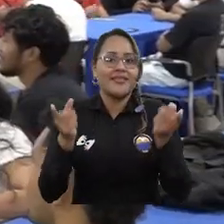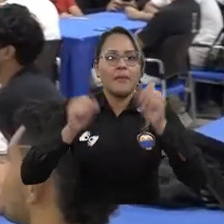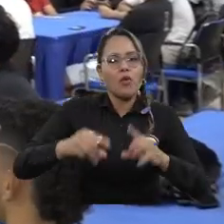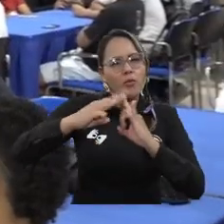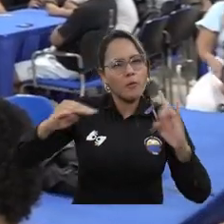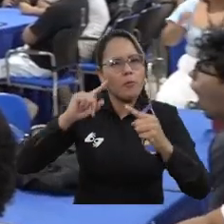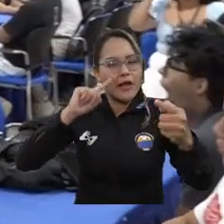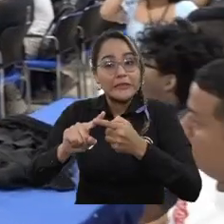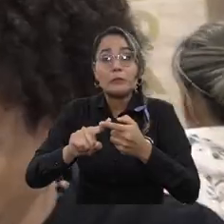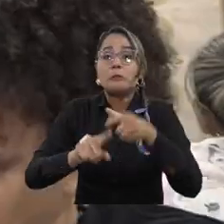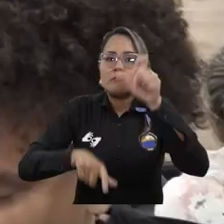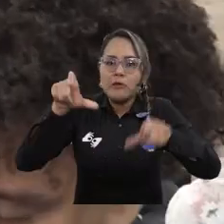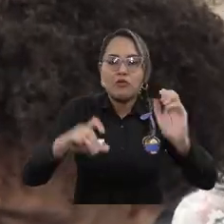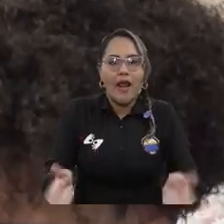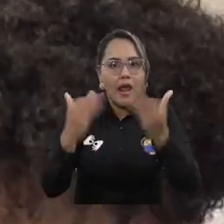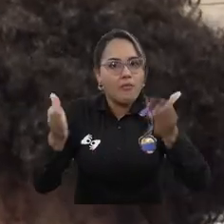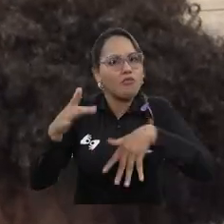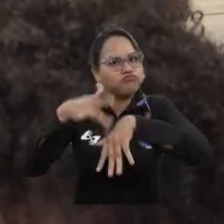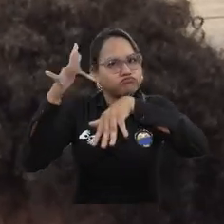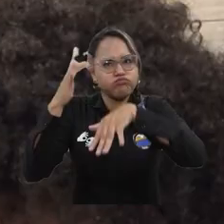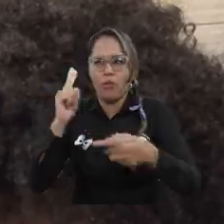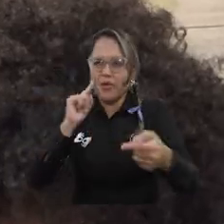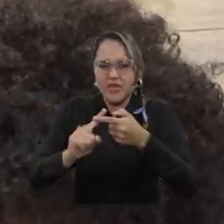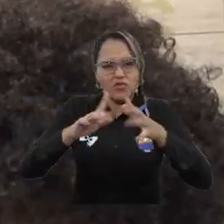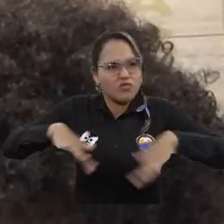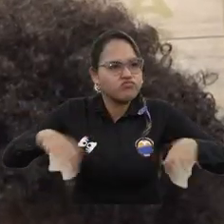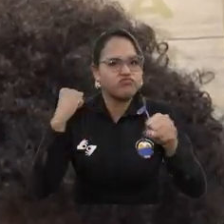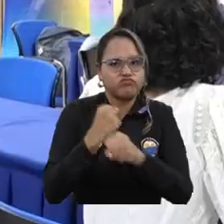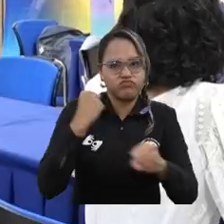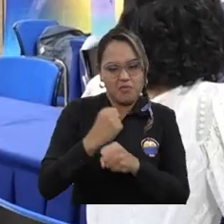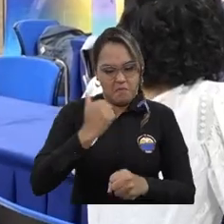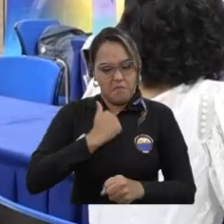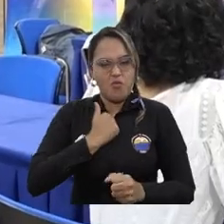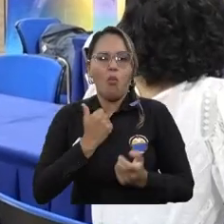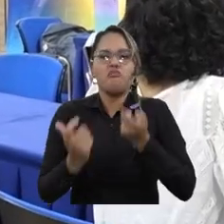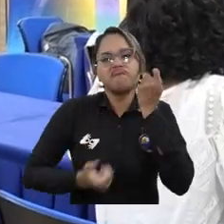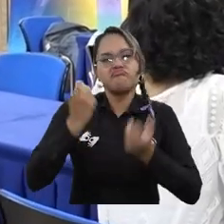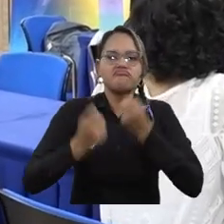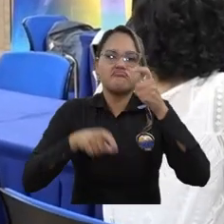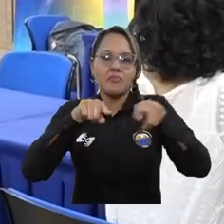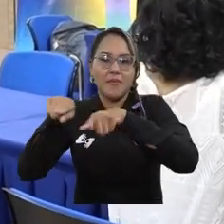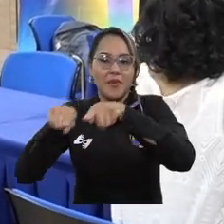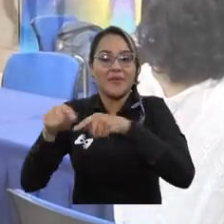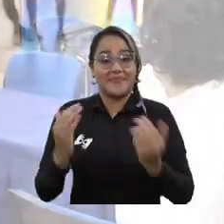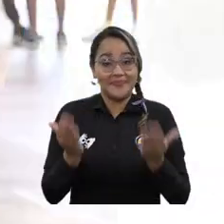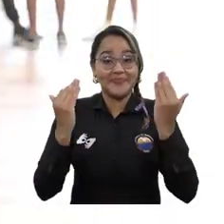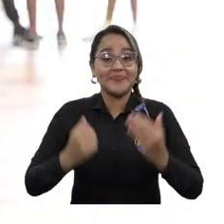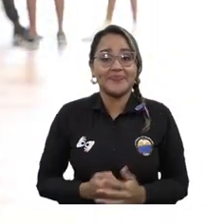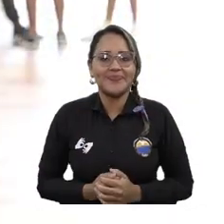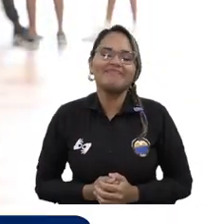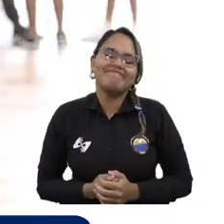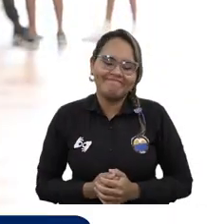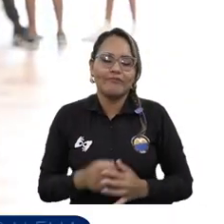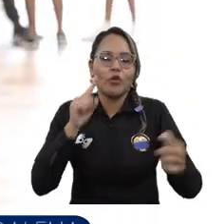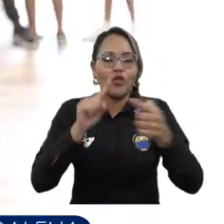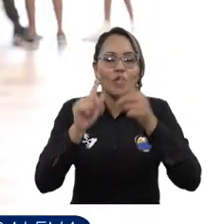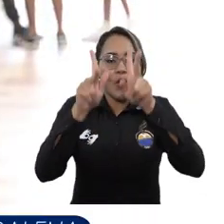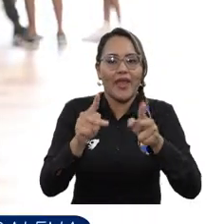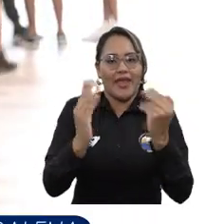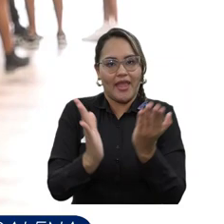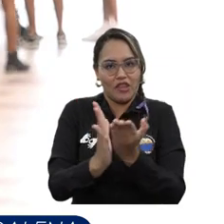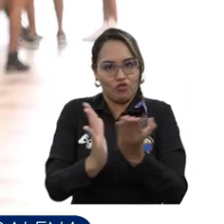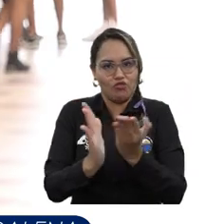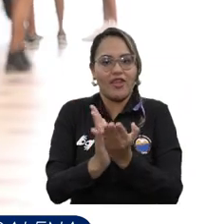valor social, con una formación que permita crear espacios en el campo laboral de una forma más competitiva. Incentivando a